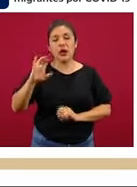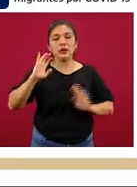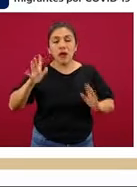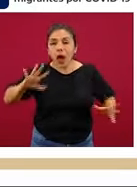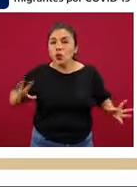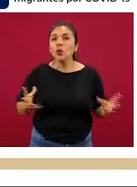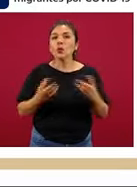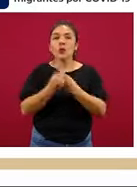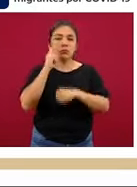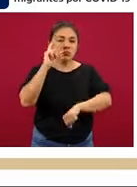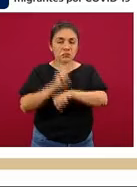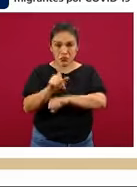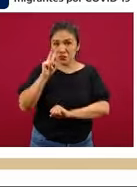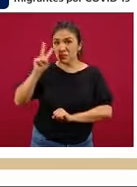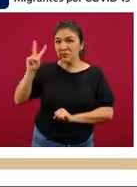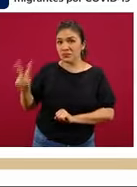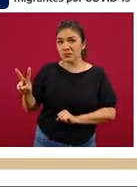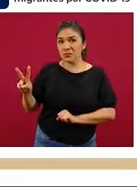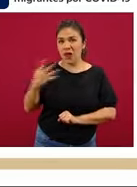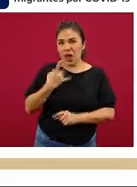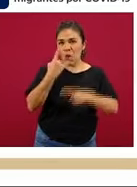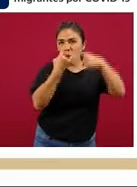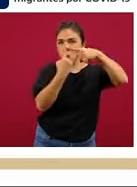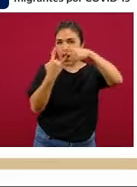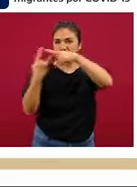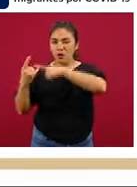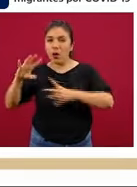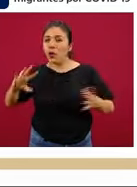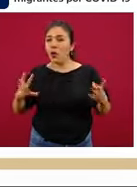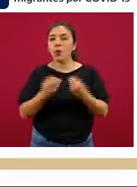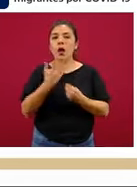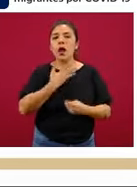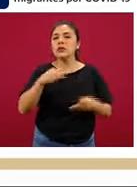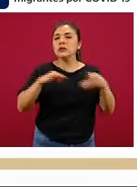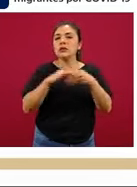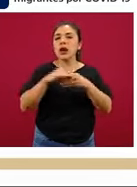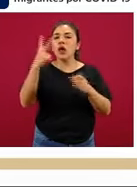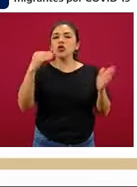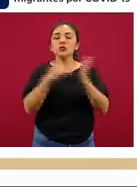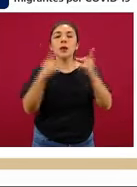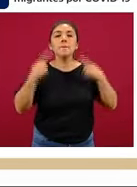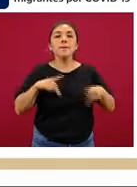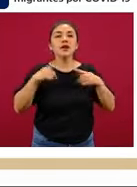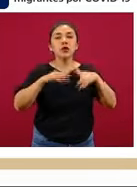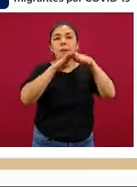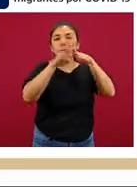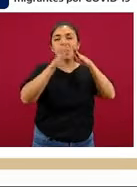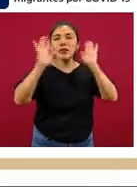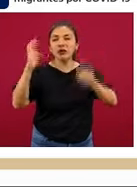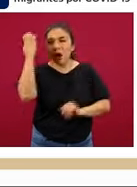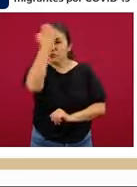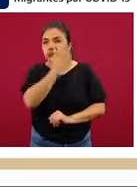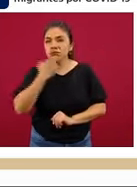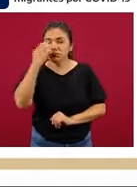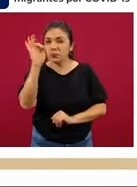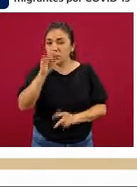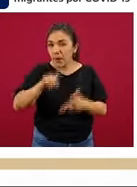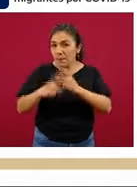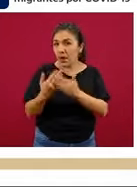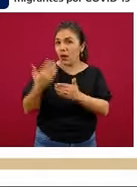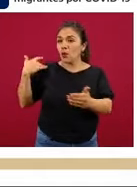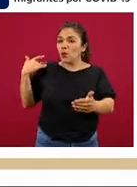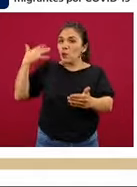ya, si pueden observar los cuadros, a un total de casi 2,000 personas migrantes estudiadas desde el inicio de la pandemia.